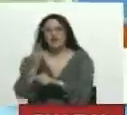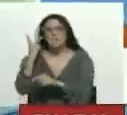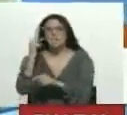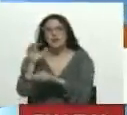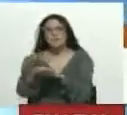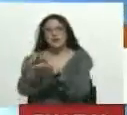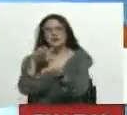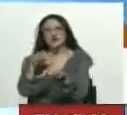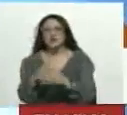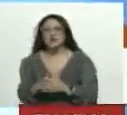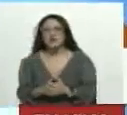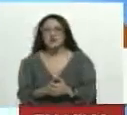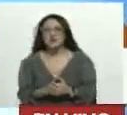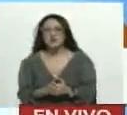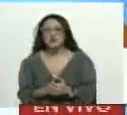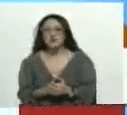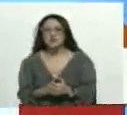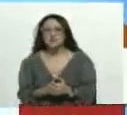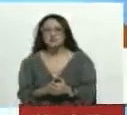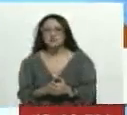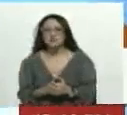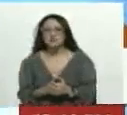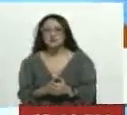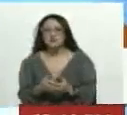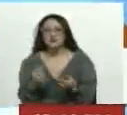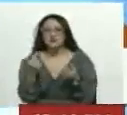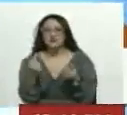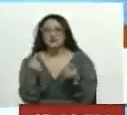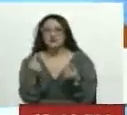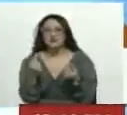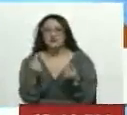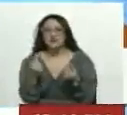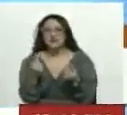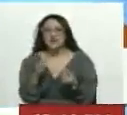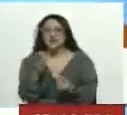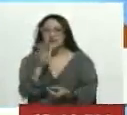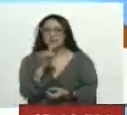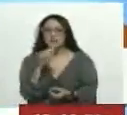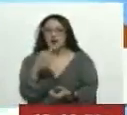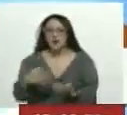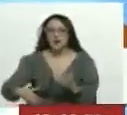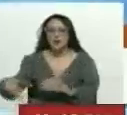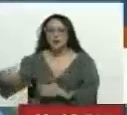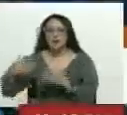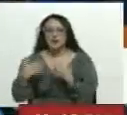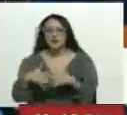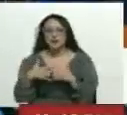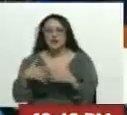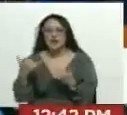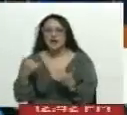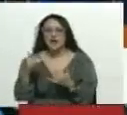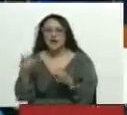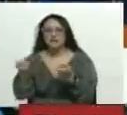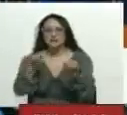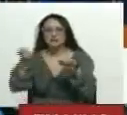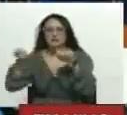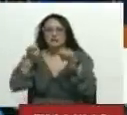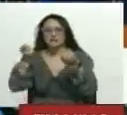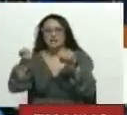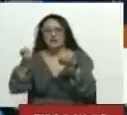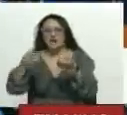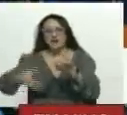mayorías ni siquiera existe más una burguesía Industrial lo que hay es una hegemonía de la